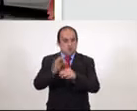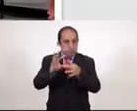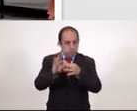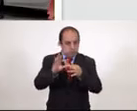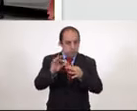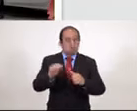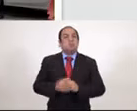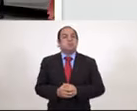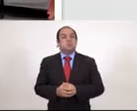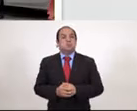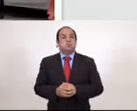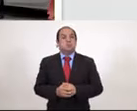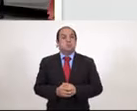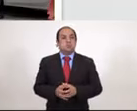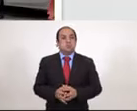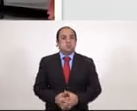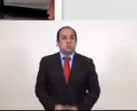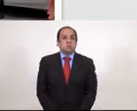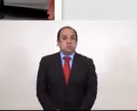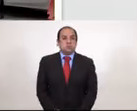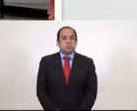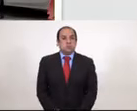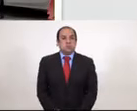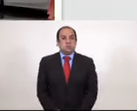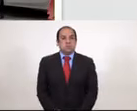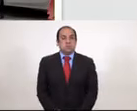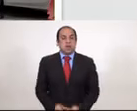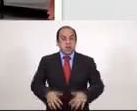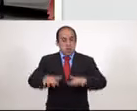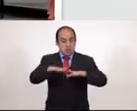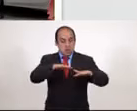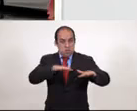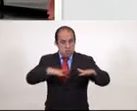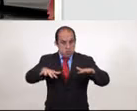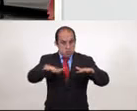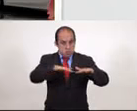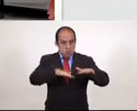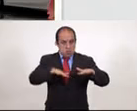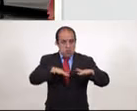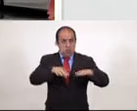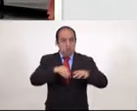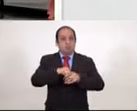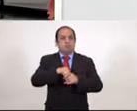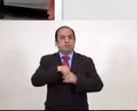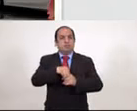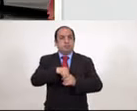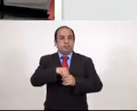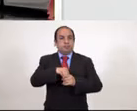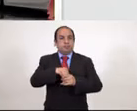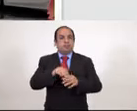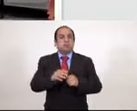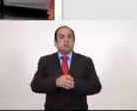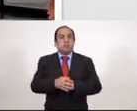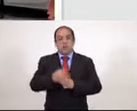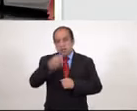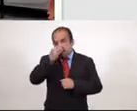La saturación del suelo de la zona cercana a la